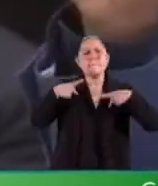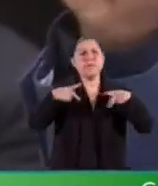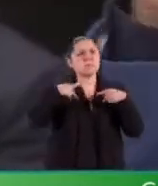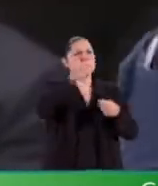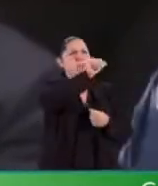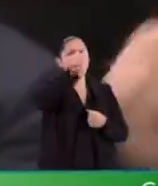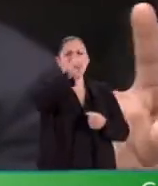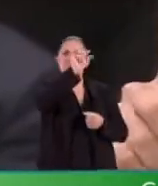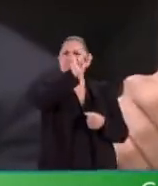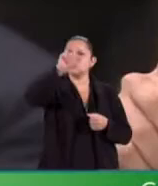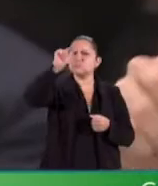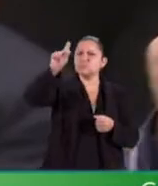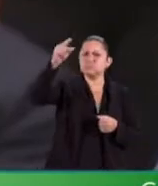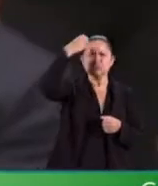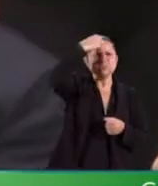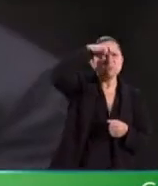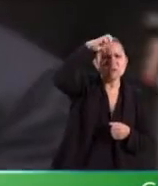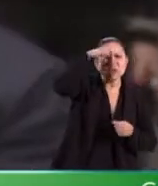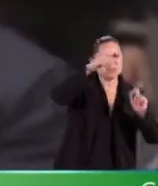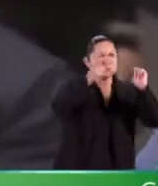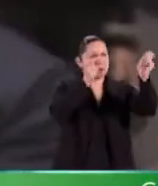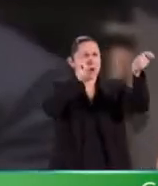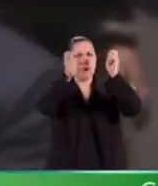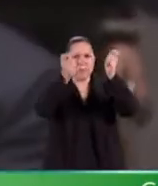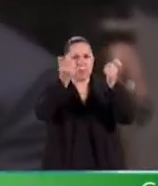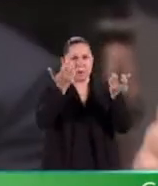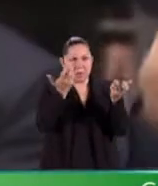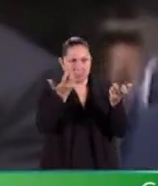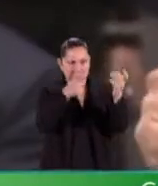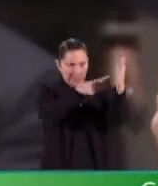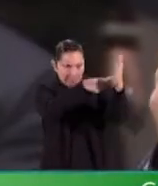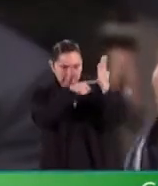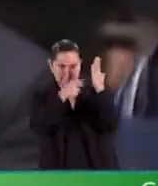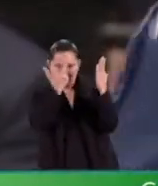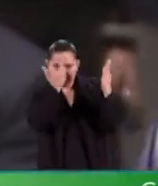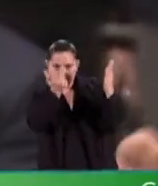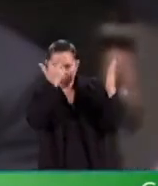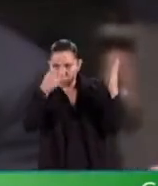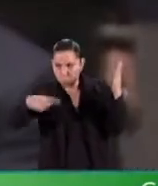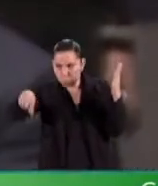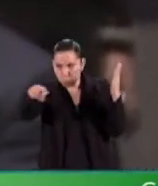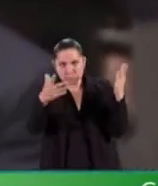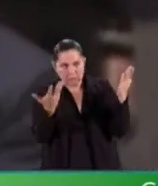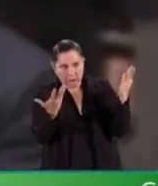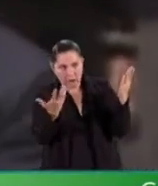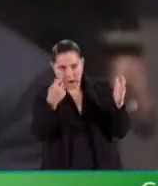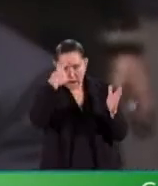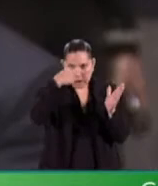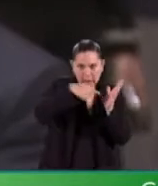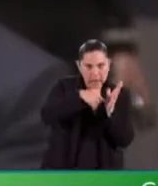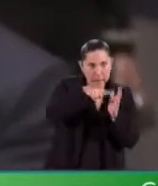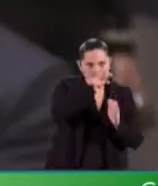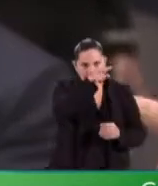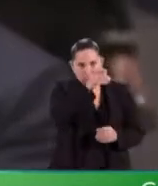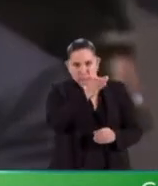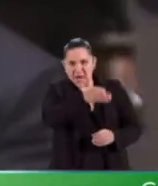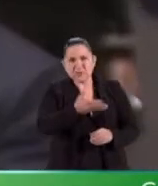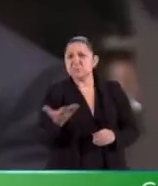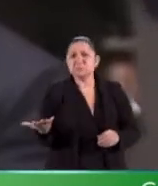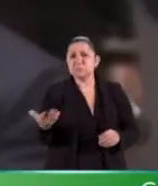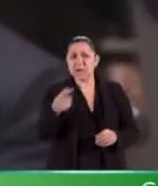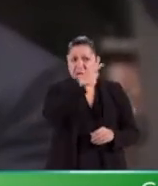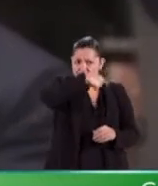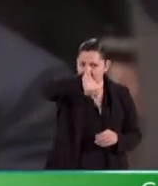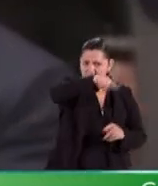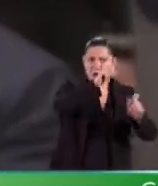menospreciando la opinión de gente que cuentan con el conocimiento necesario. Compañeras